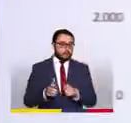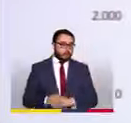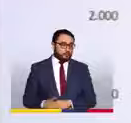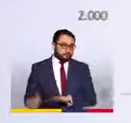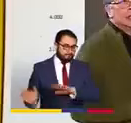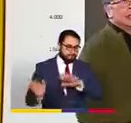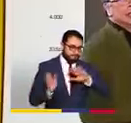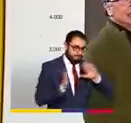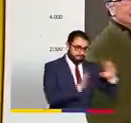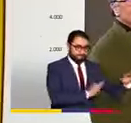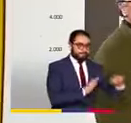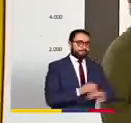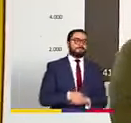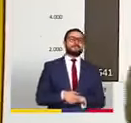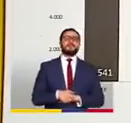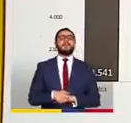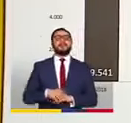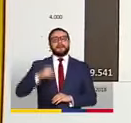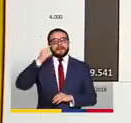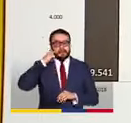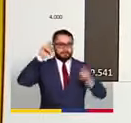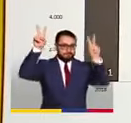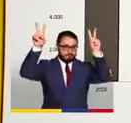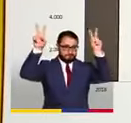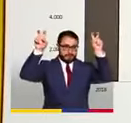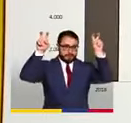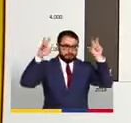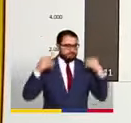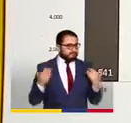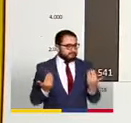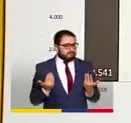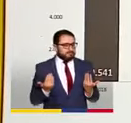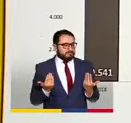pasamos al tema de